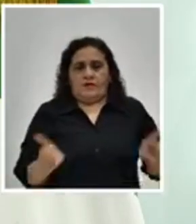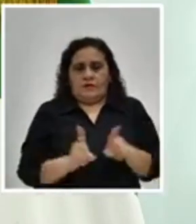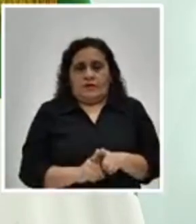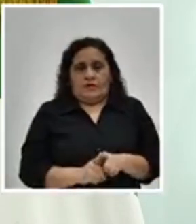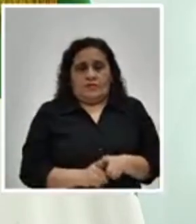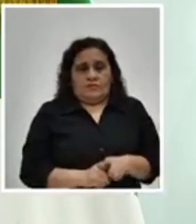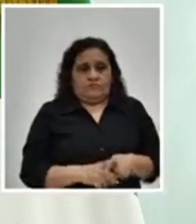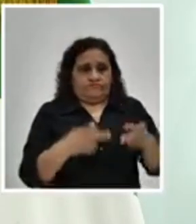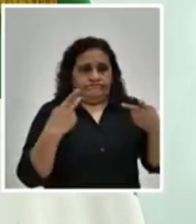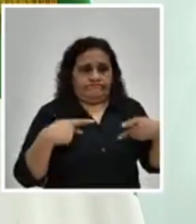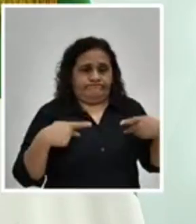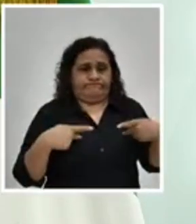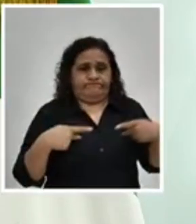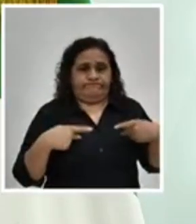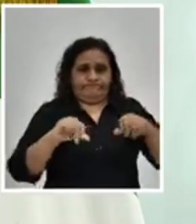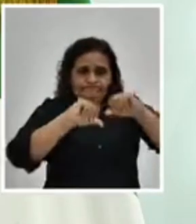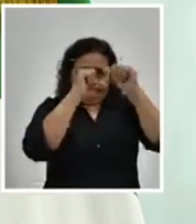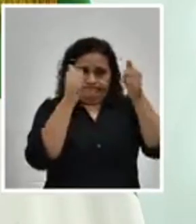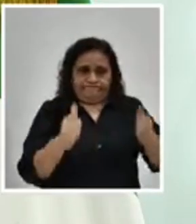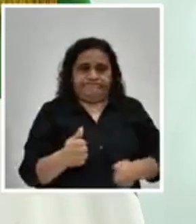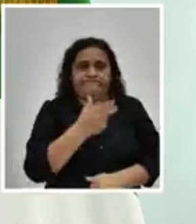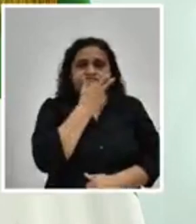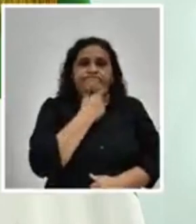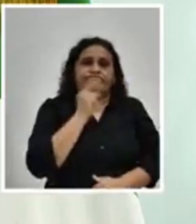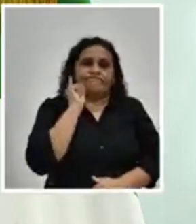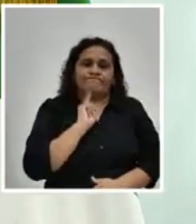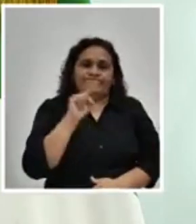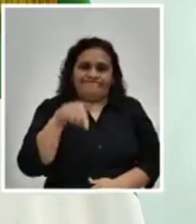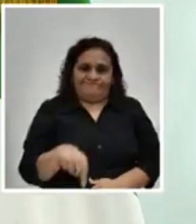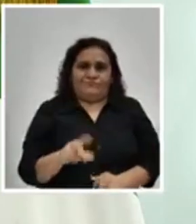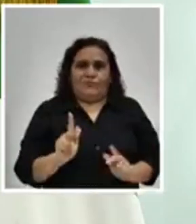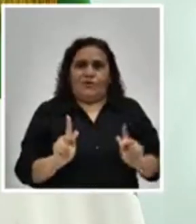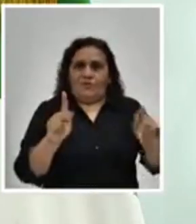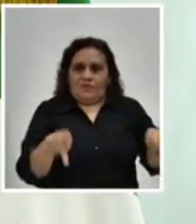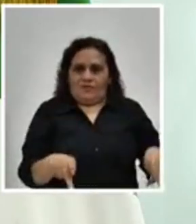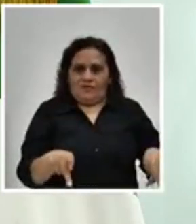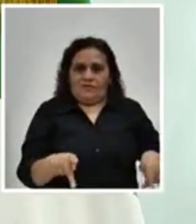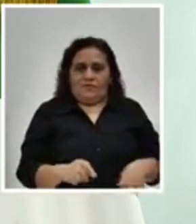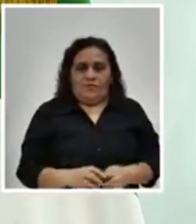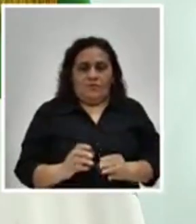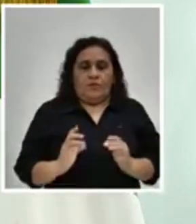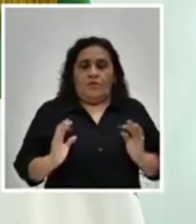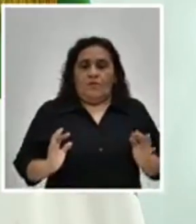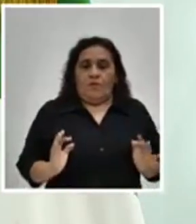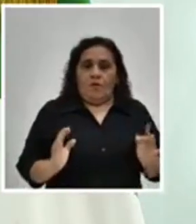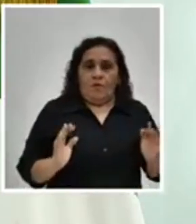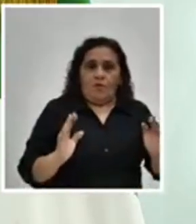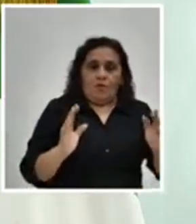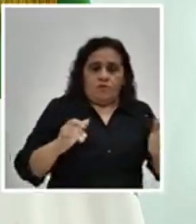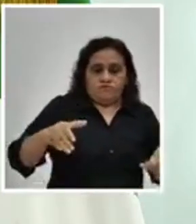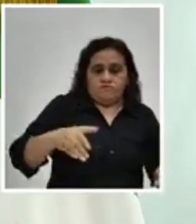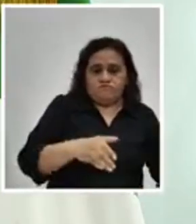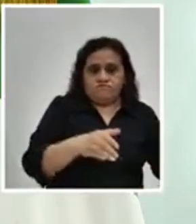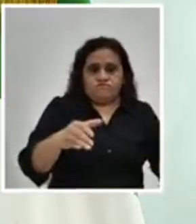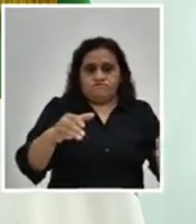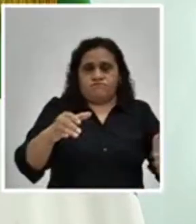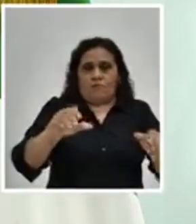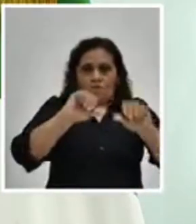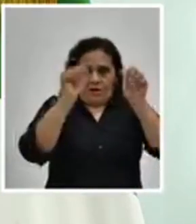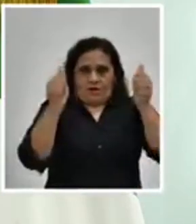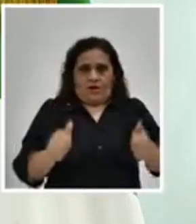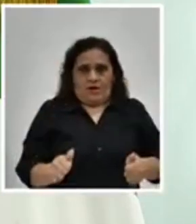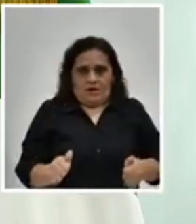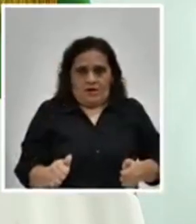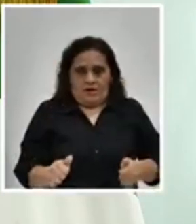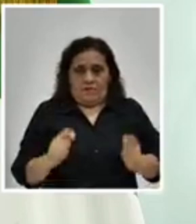artesanas y artesanos de nuestro municipio, con el nuevo corredor turístico artesanal, el cual